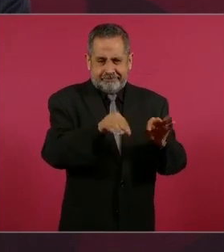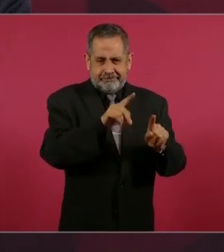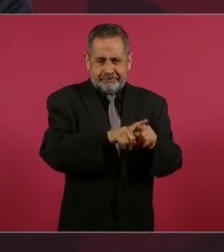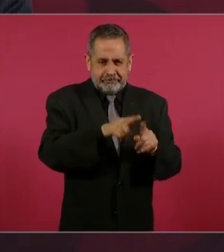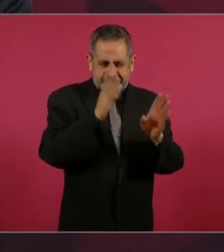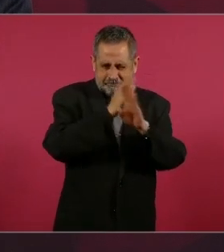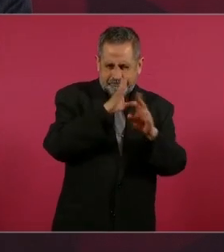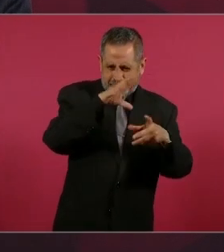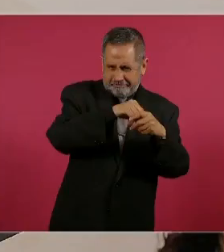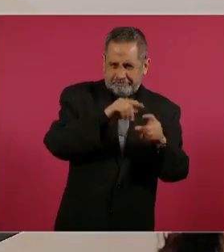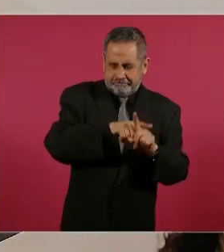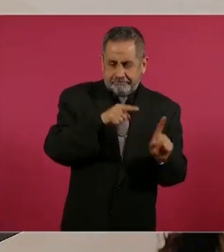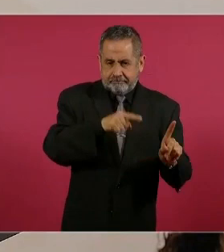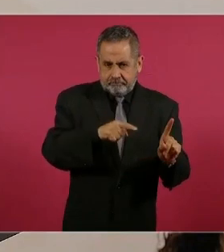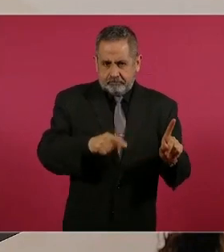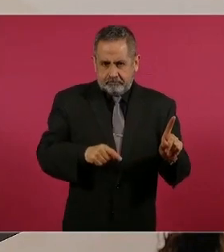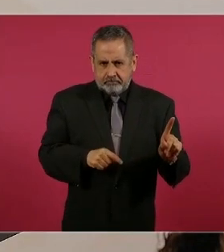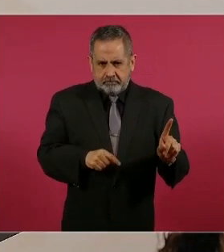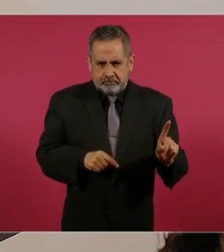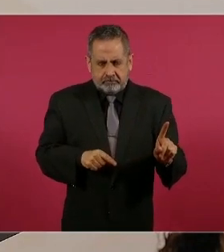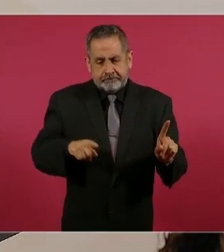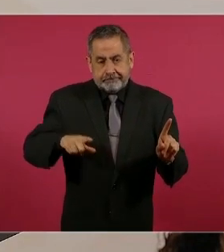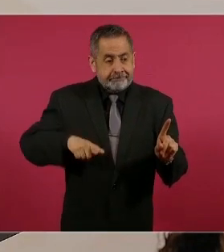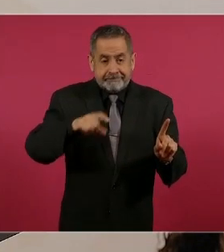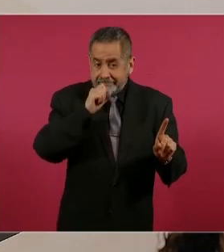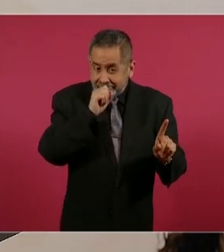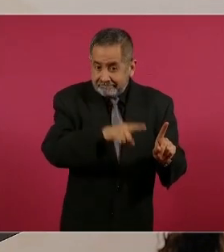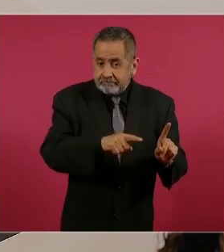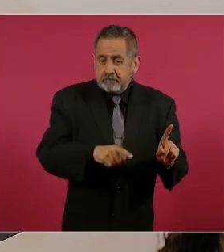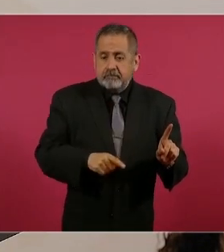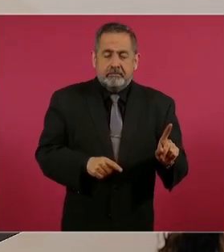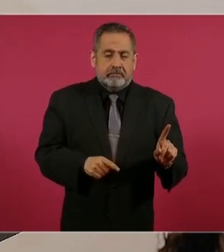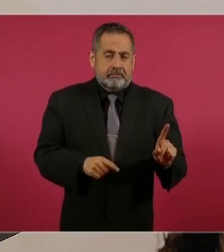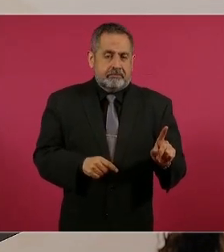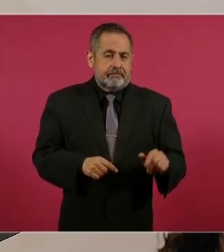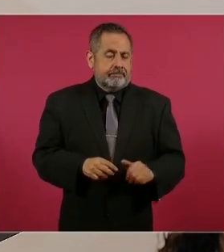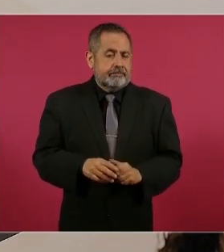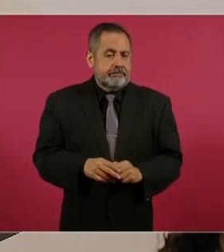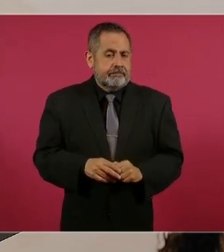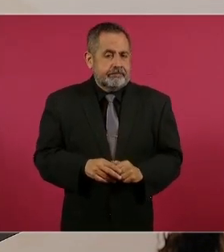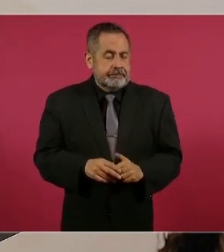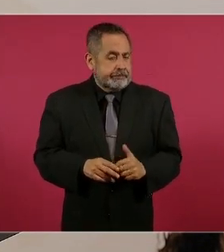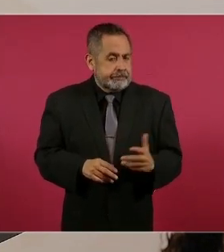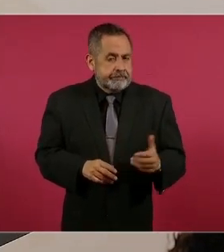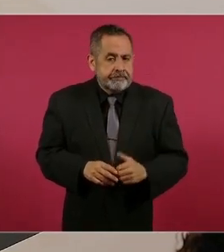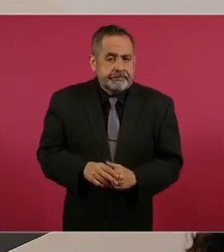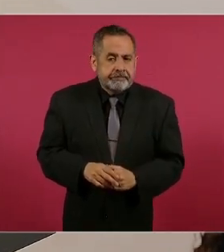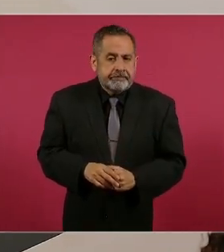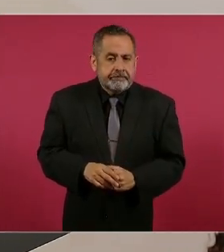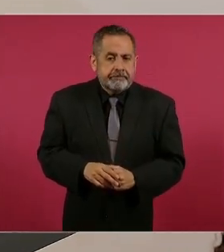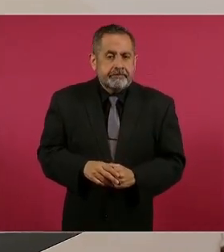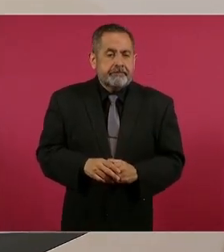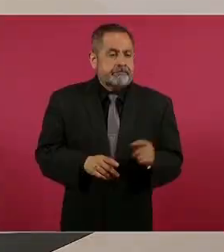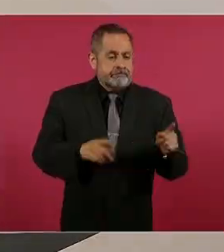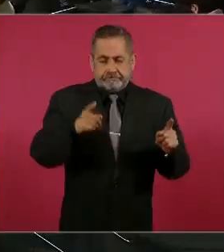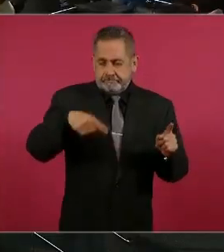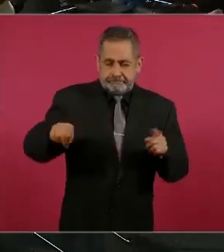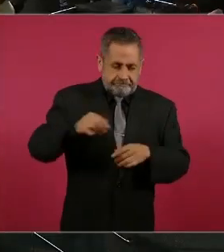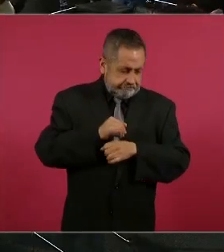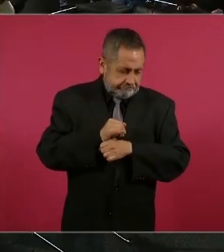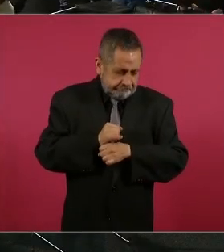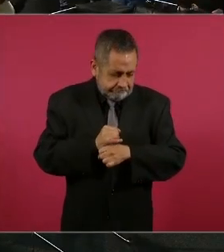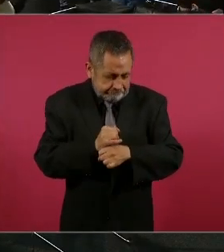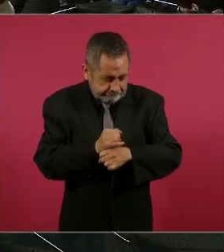el espionaje del gobierno, y que en la investigación de